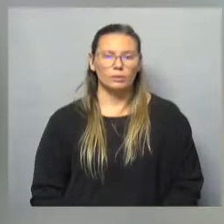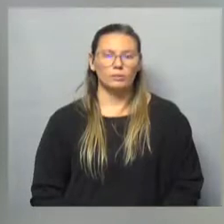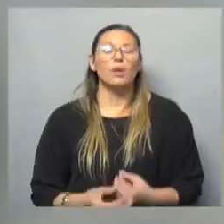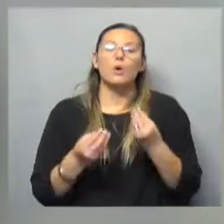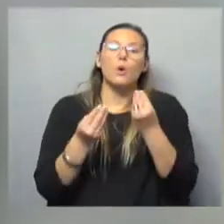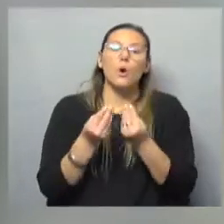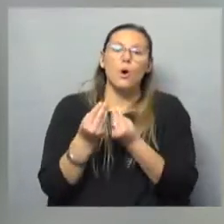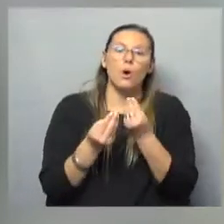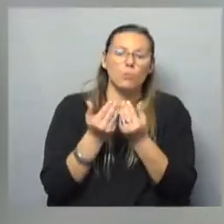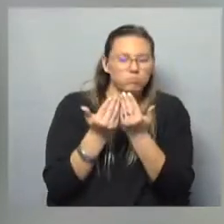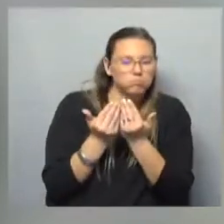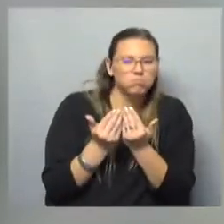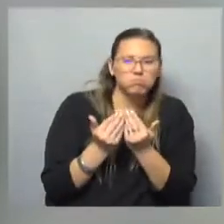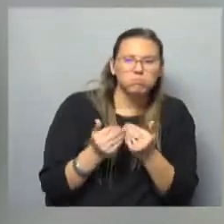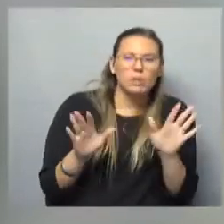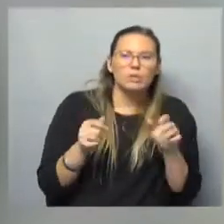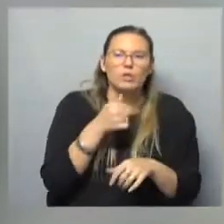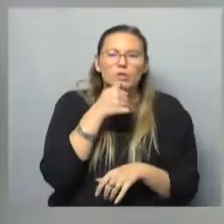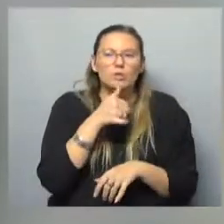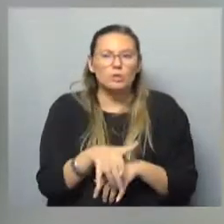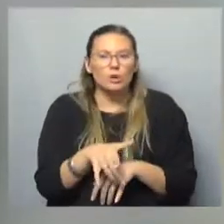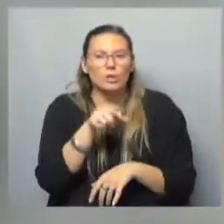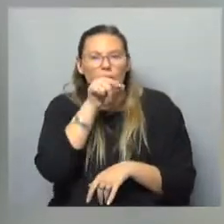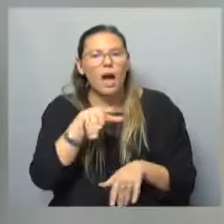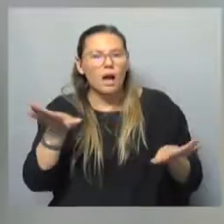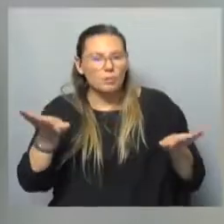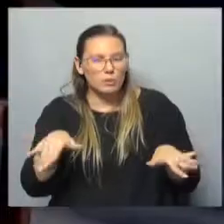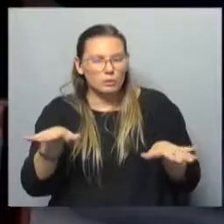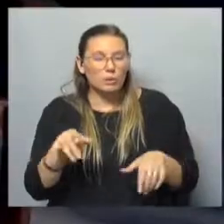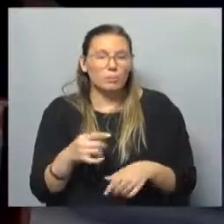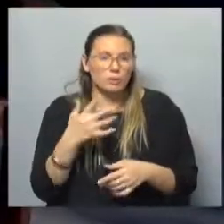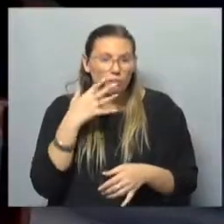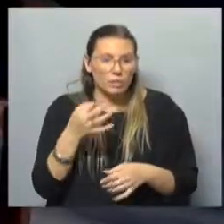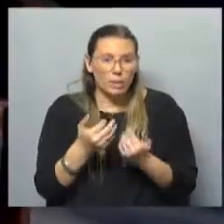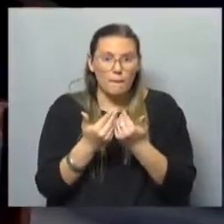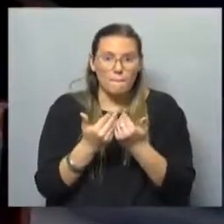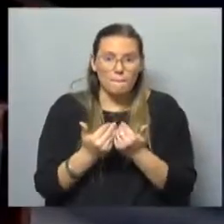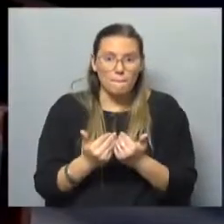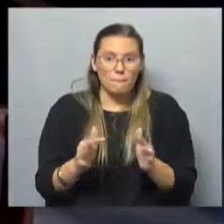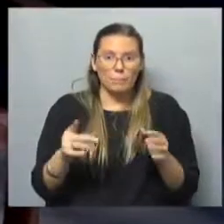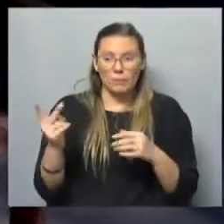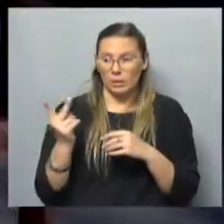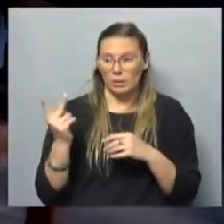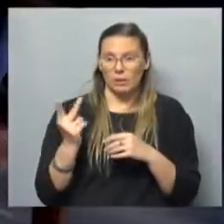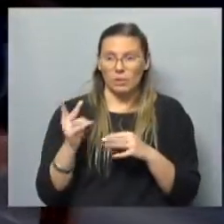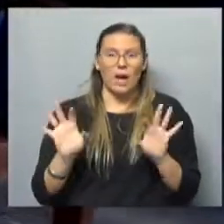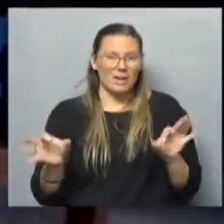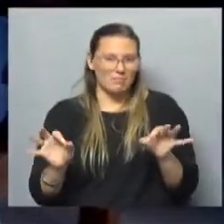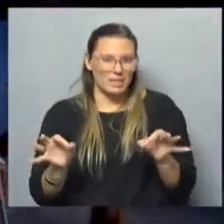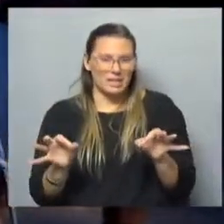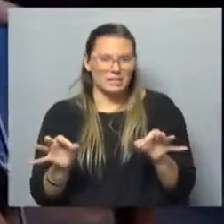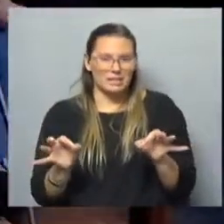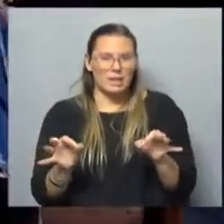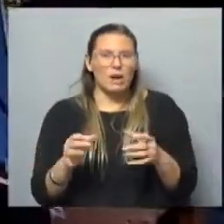¿Cómo fueron los inicios de esta historia de las gaviotas? Bueno, en realidad empezamos ella y yo, que somos hermanas,